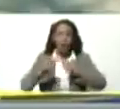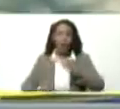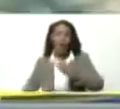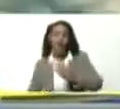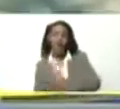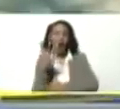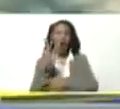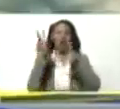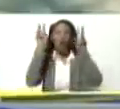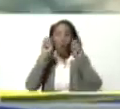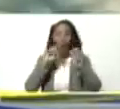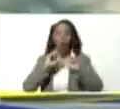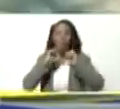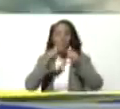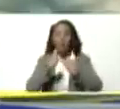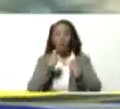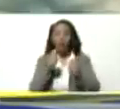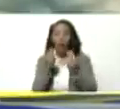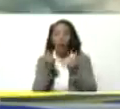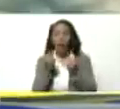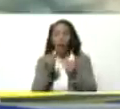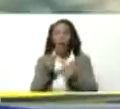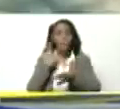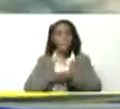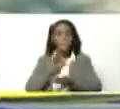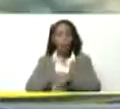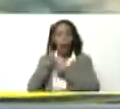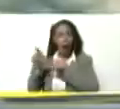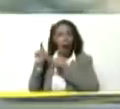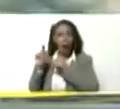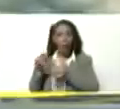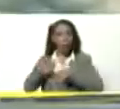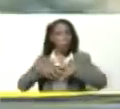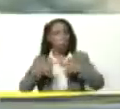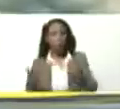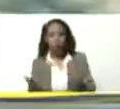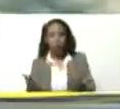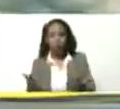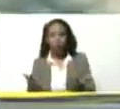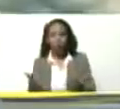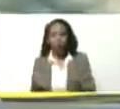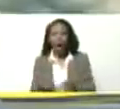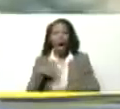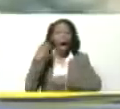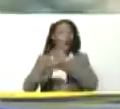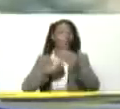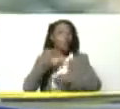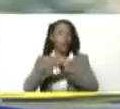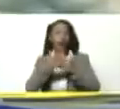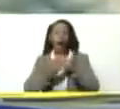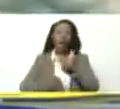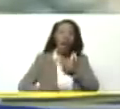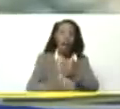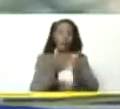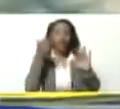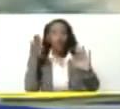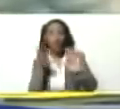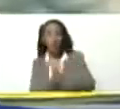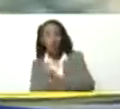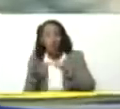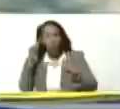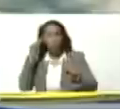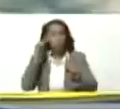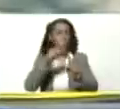comienzo económico, precisamente, es lograr avanzar